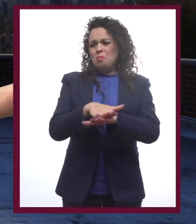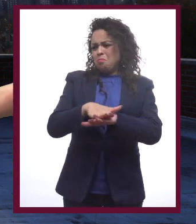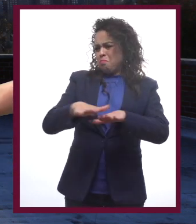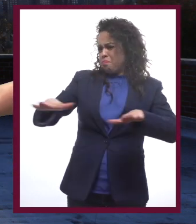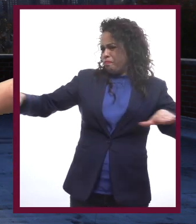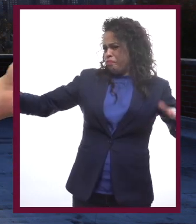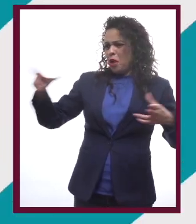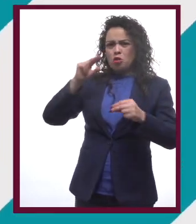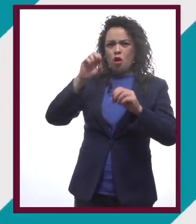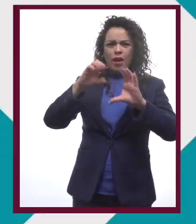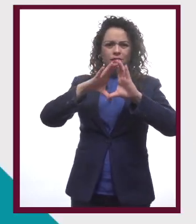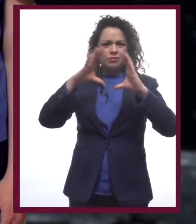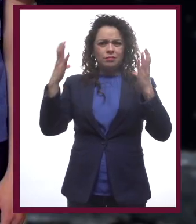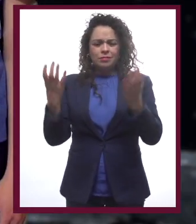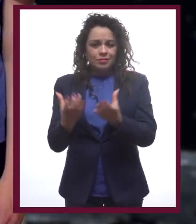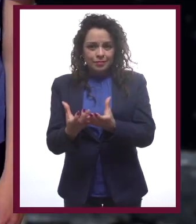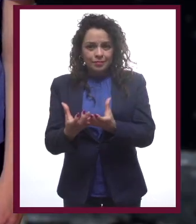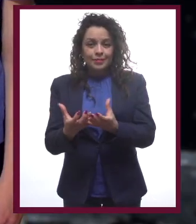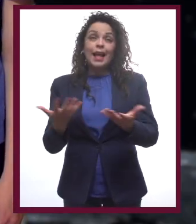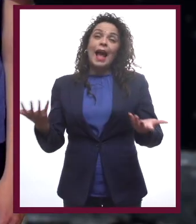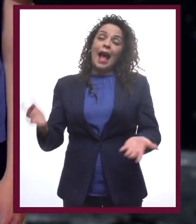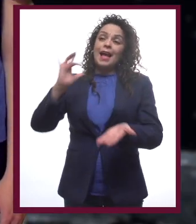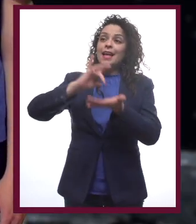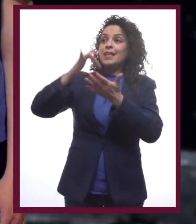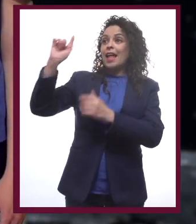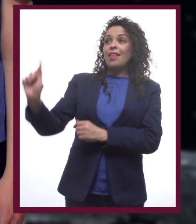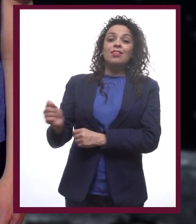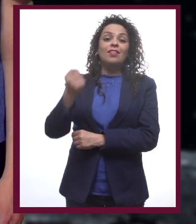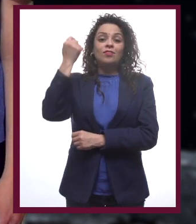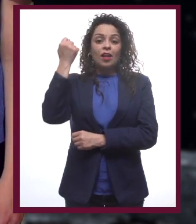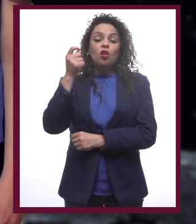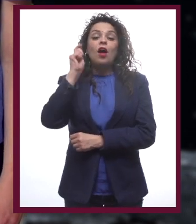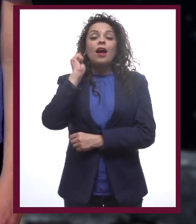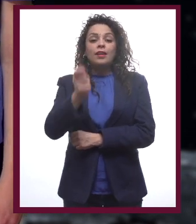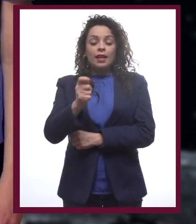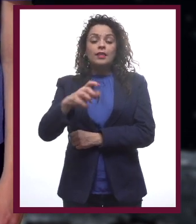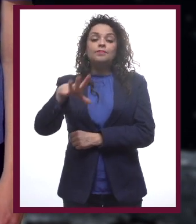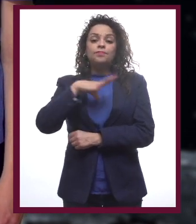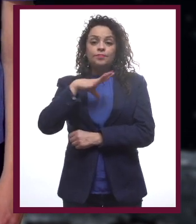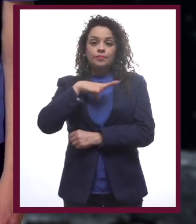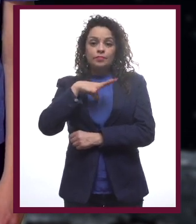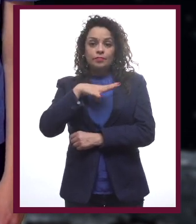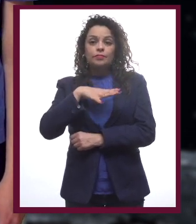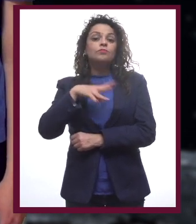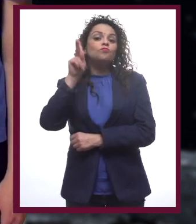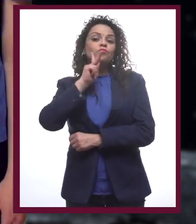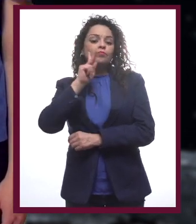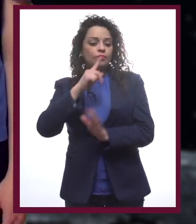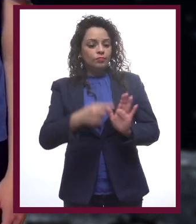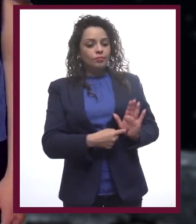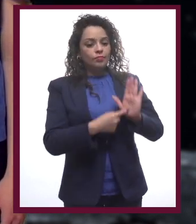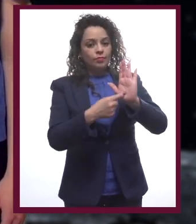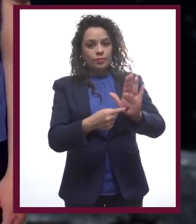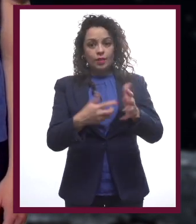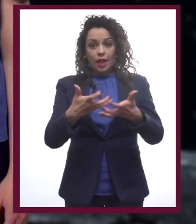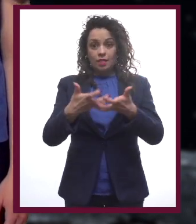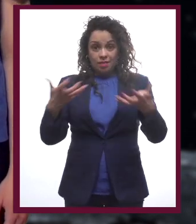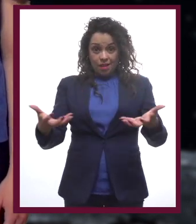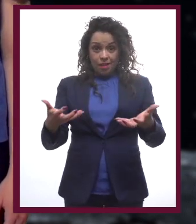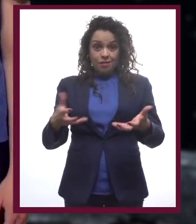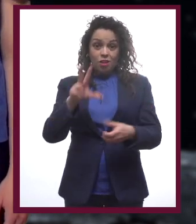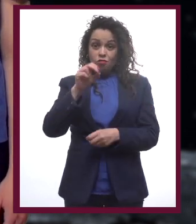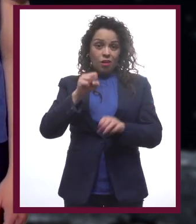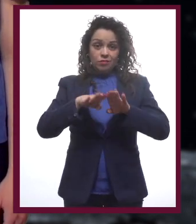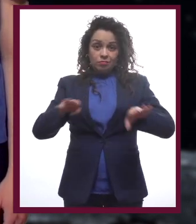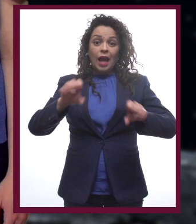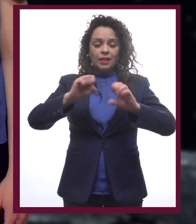desde aquí. Subestimando otra información que gracias a la tecnología también tiene a la mano y que probaría lo que es evidente,